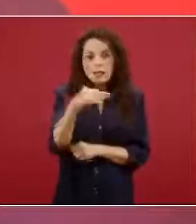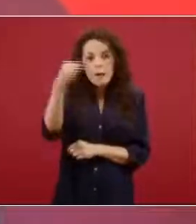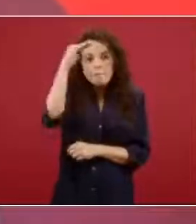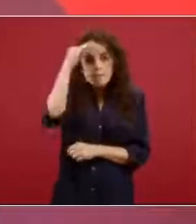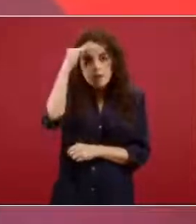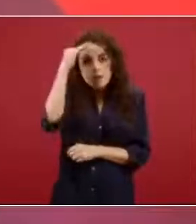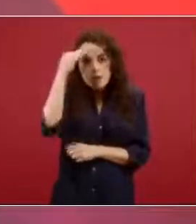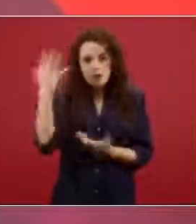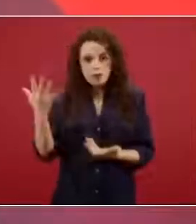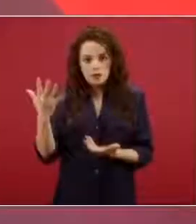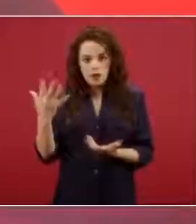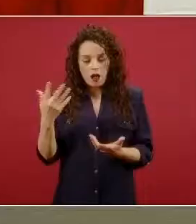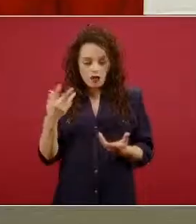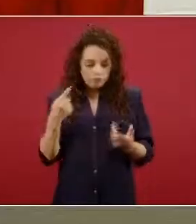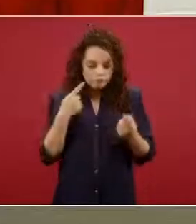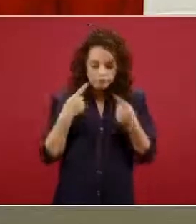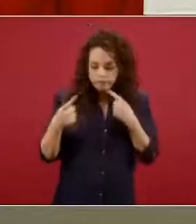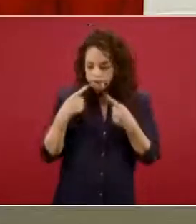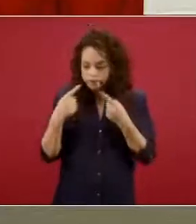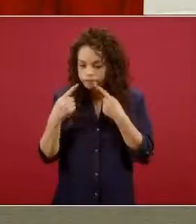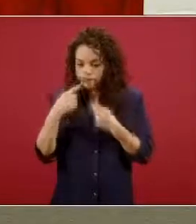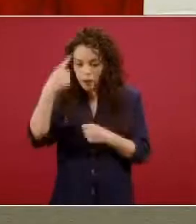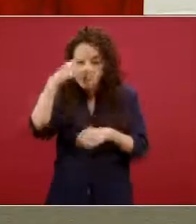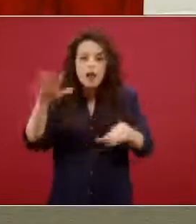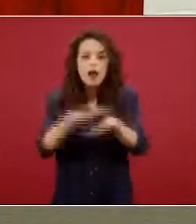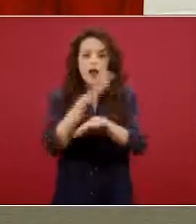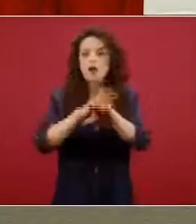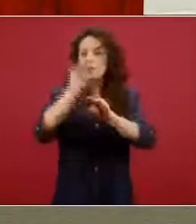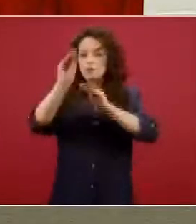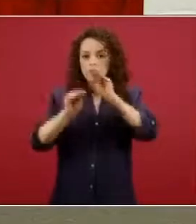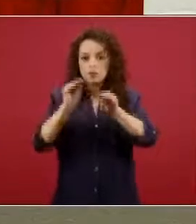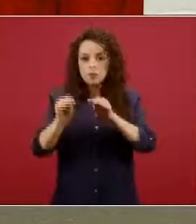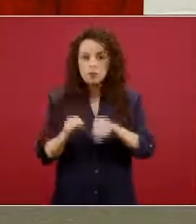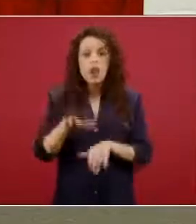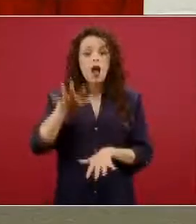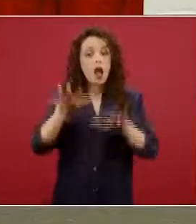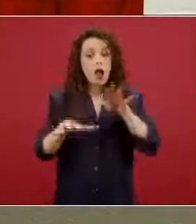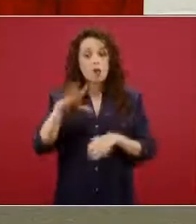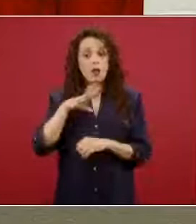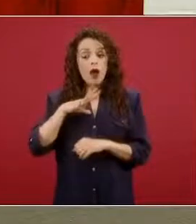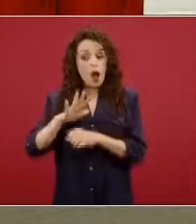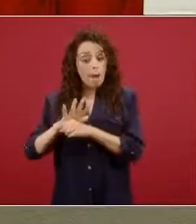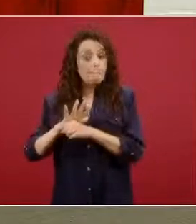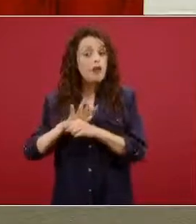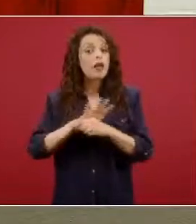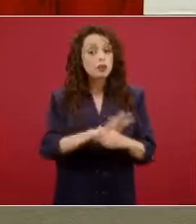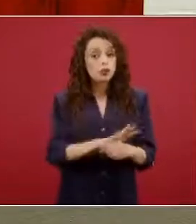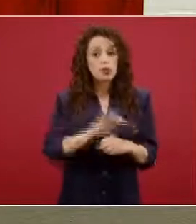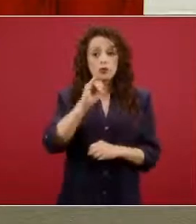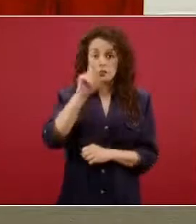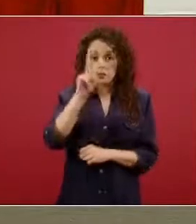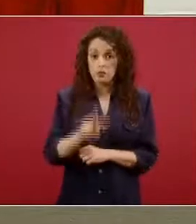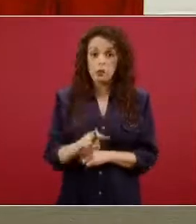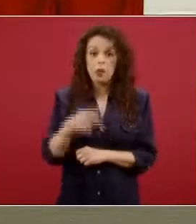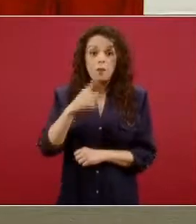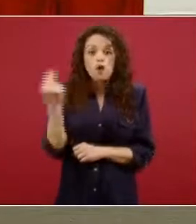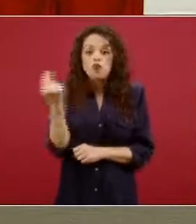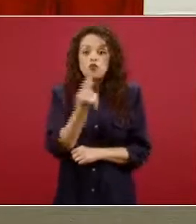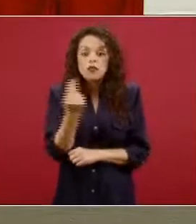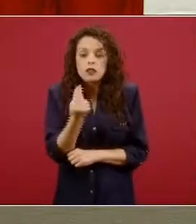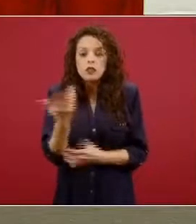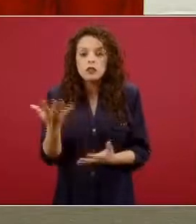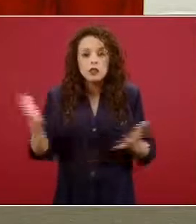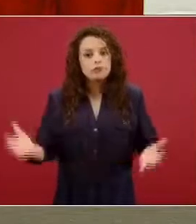hacer algunos ajustes. Y a veces, aunque existen presiones importantes y la necesidad de activar la economía, no